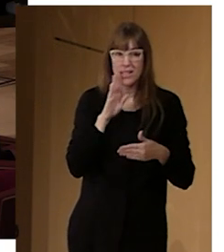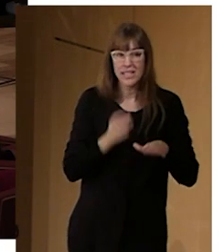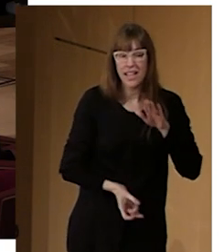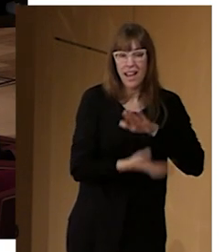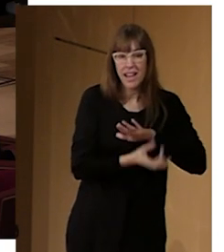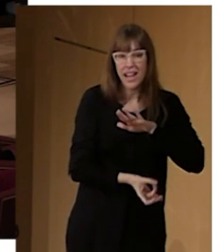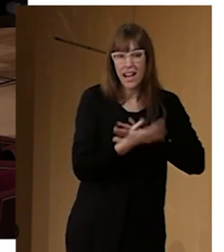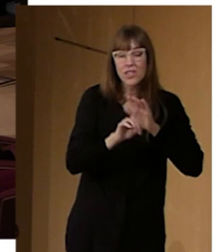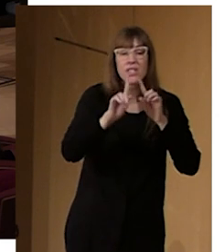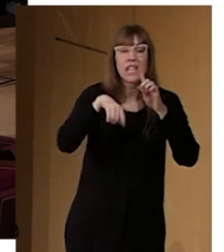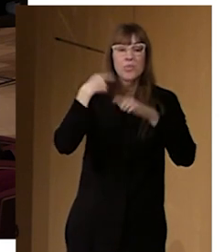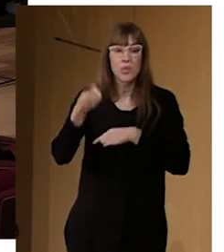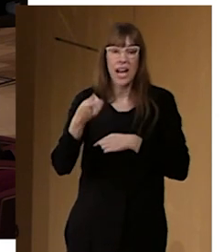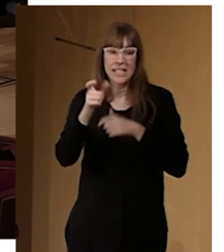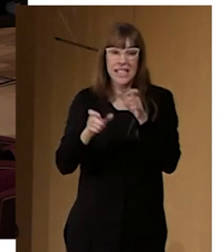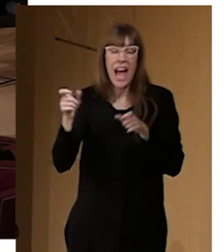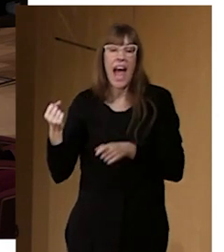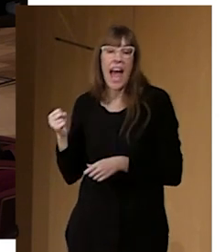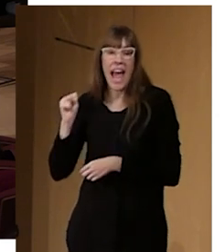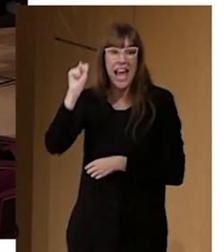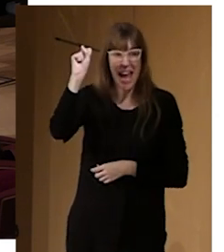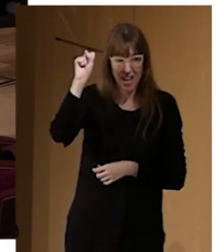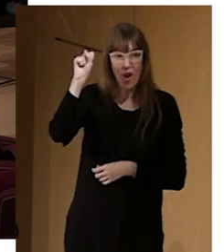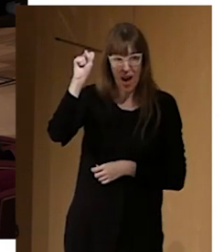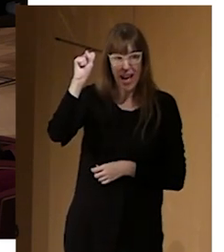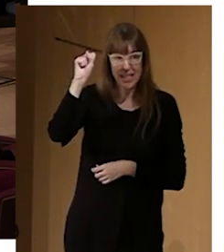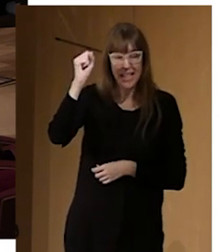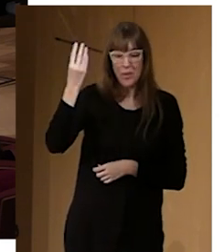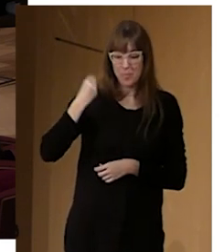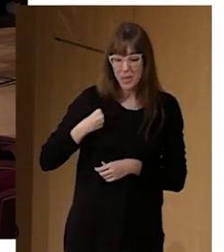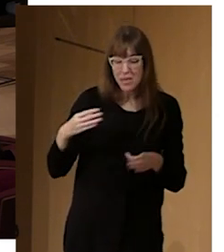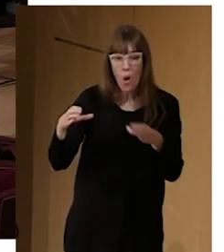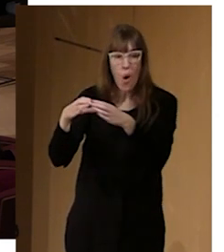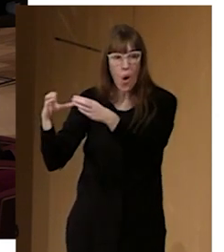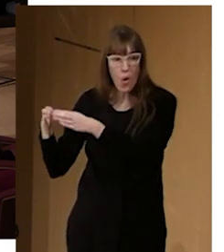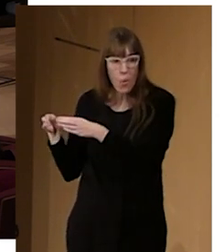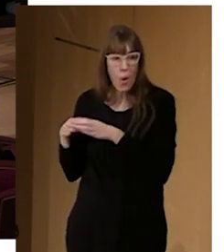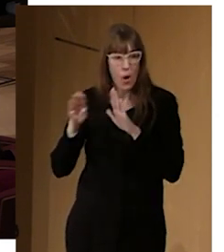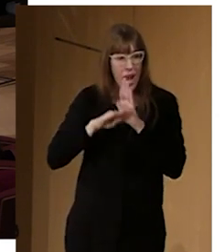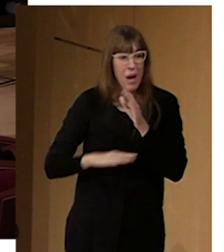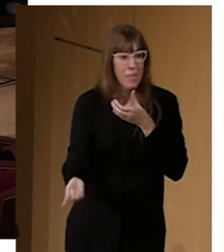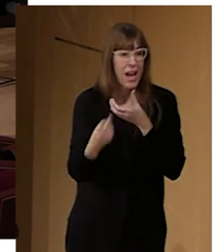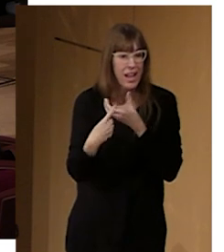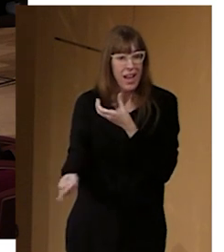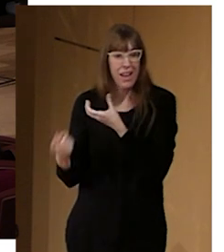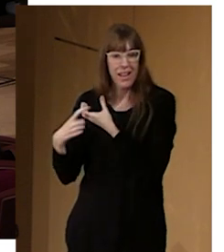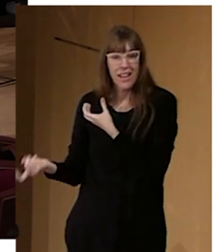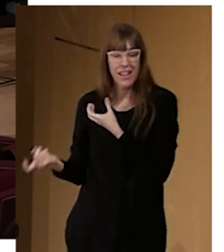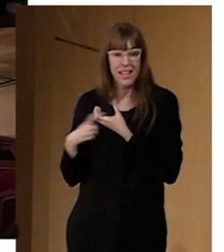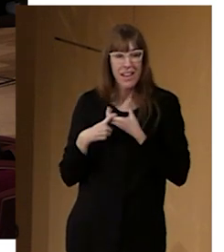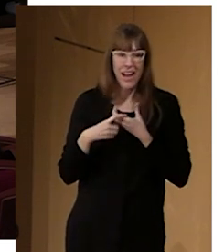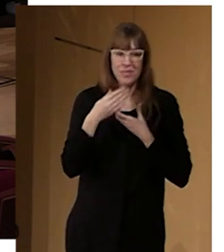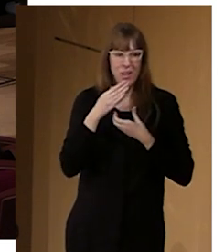esos Héroes que pertenecen a los grupos que que que vienen a los programas no y que de alguna manera se pueden ver